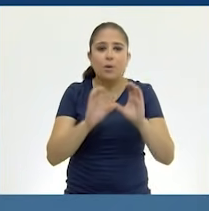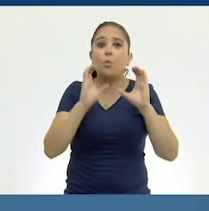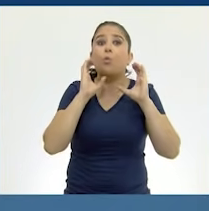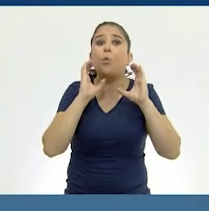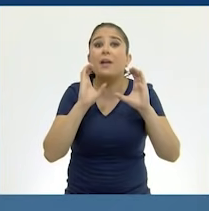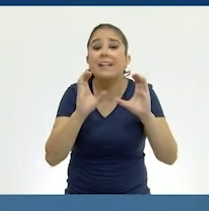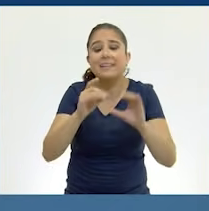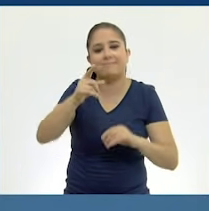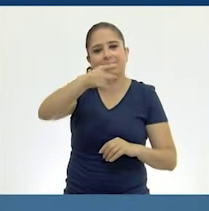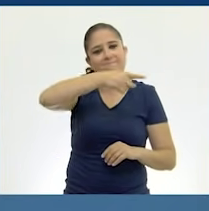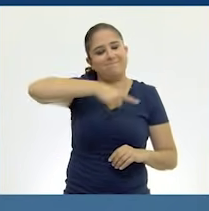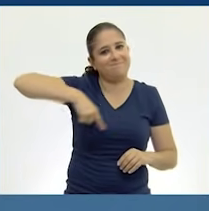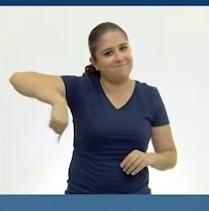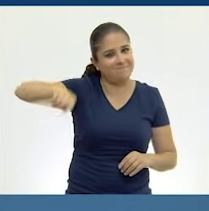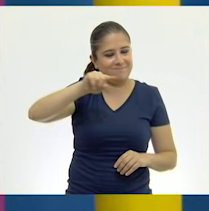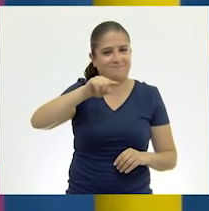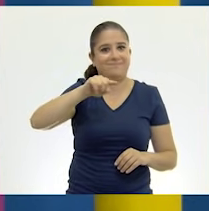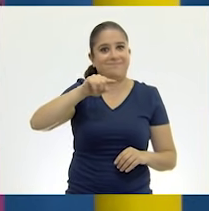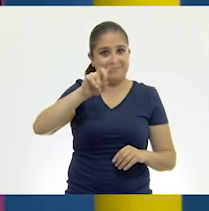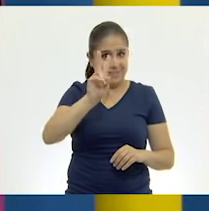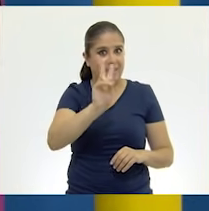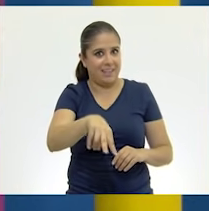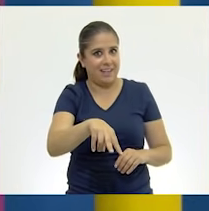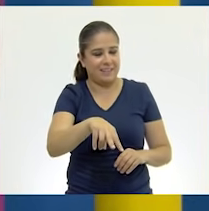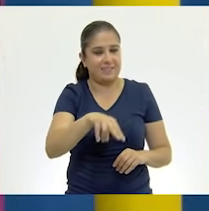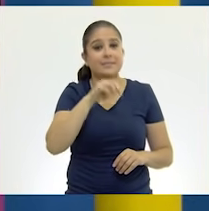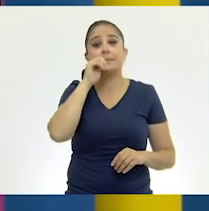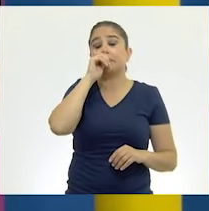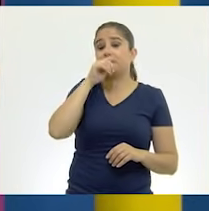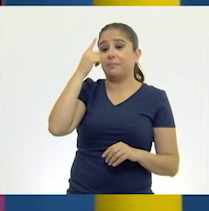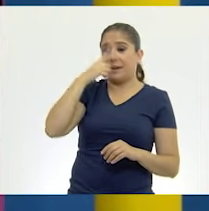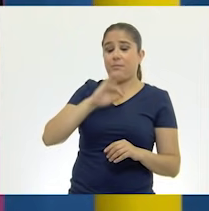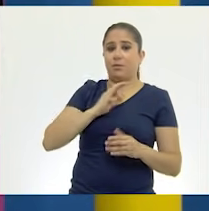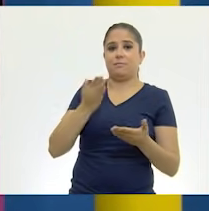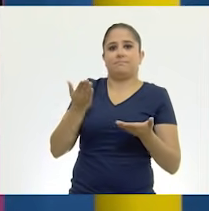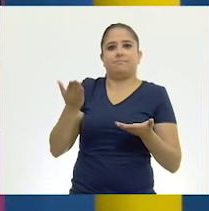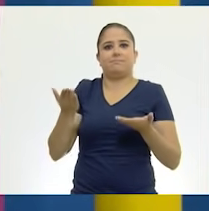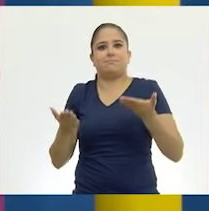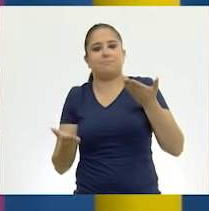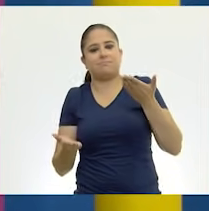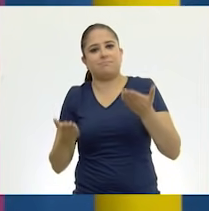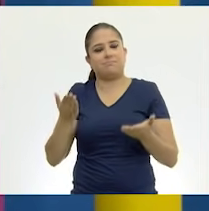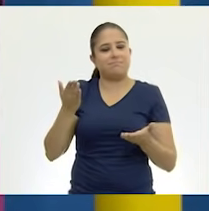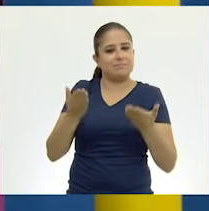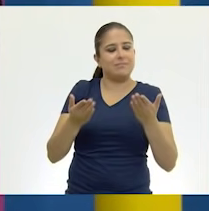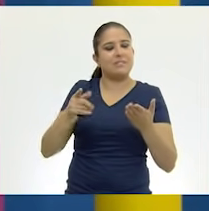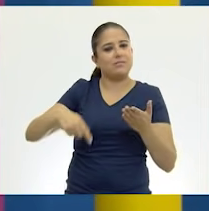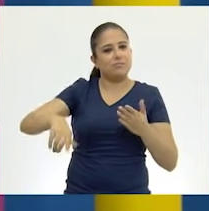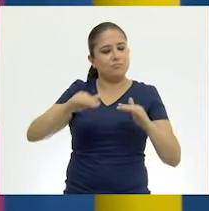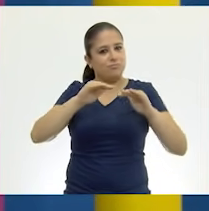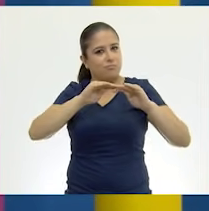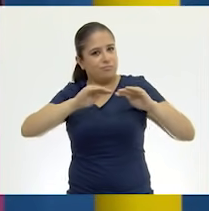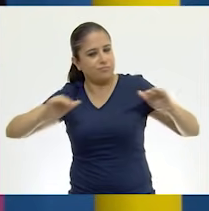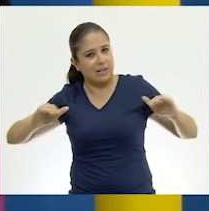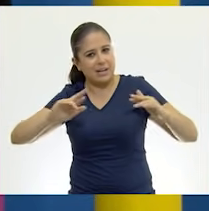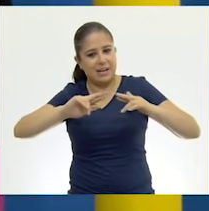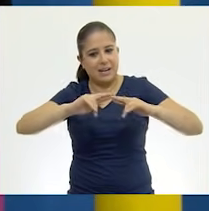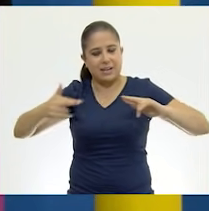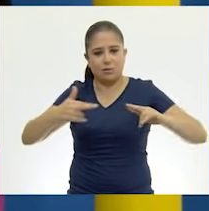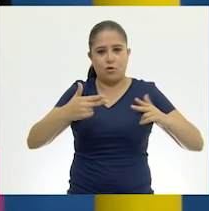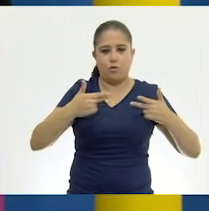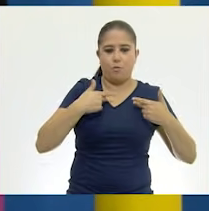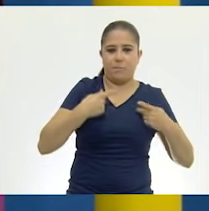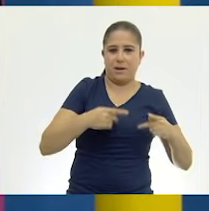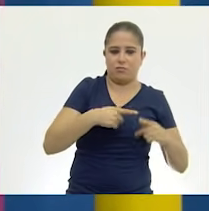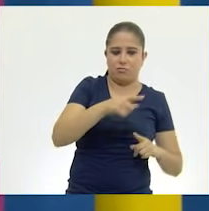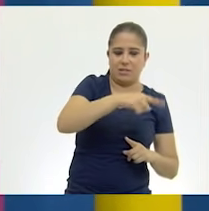cuidar todo nuestro entorno, ¿verdad? Para mantener en equilibrio y armonía la relación del ser humano con la